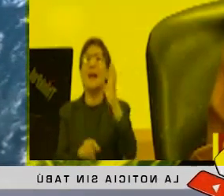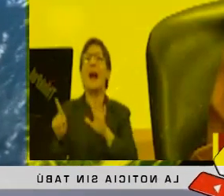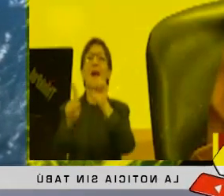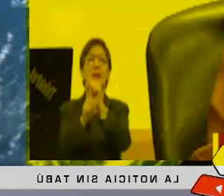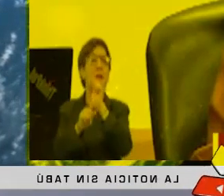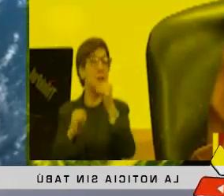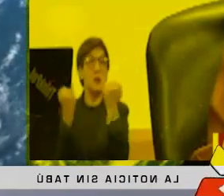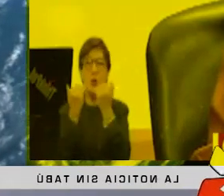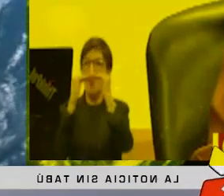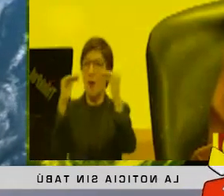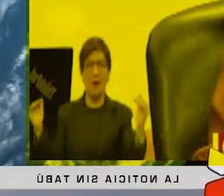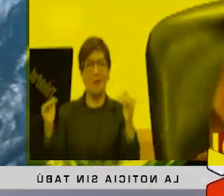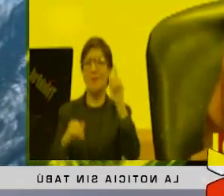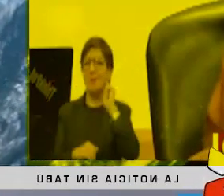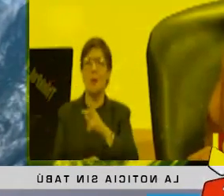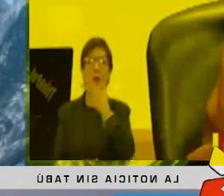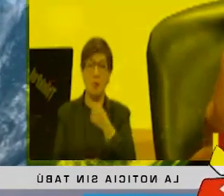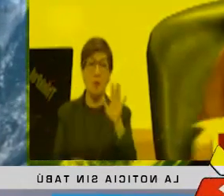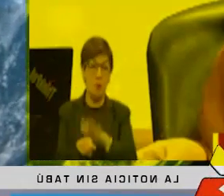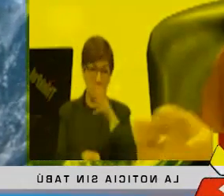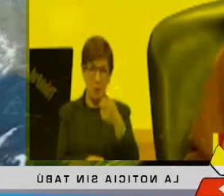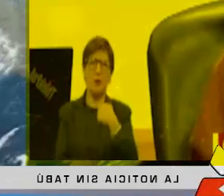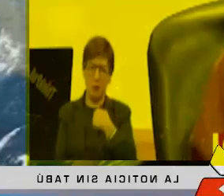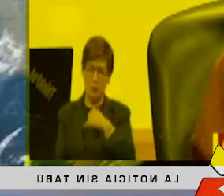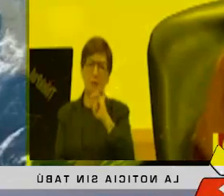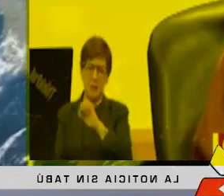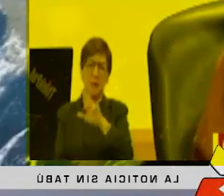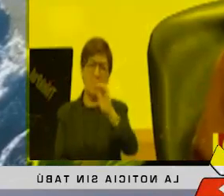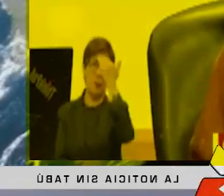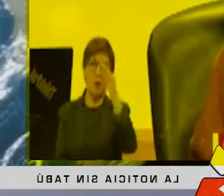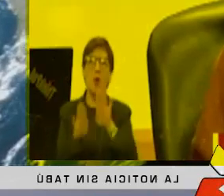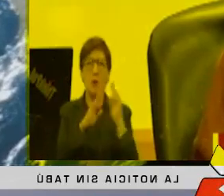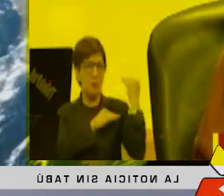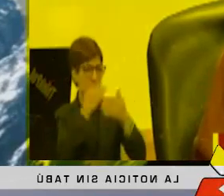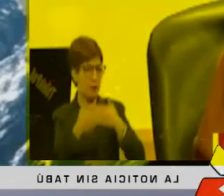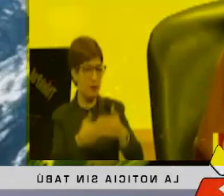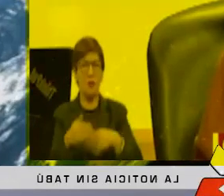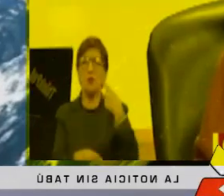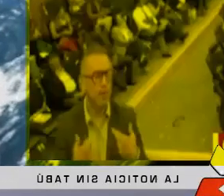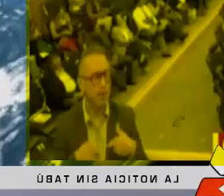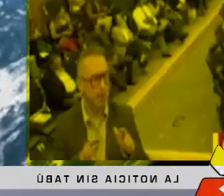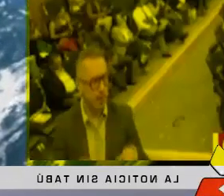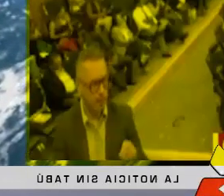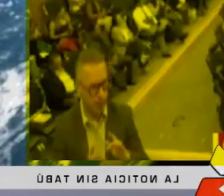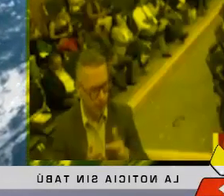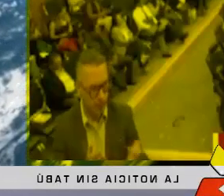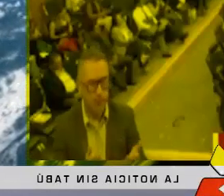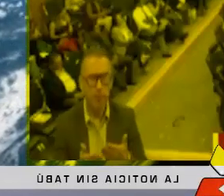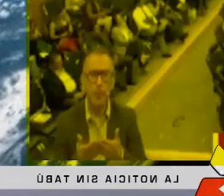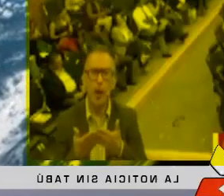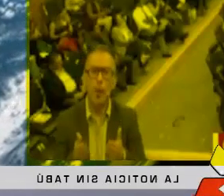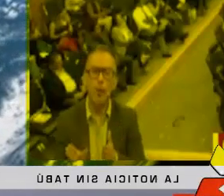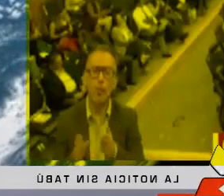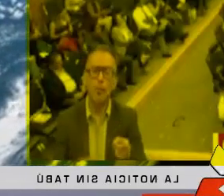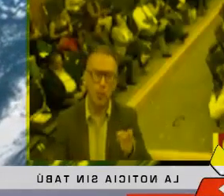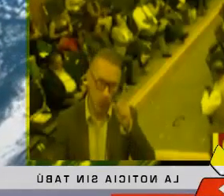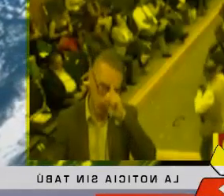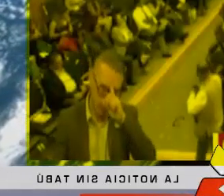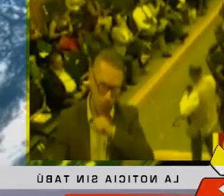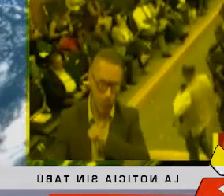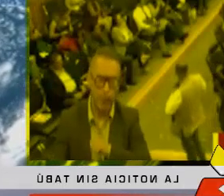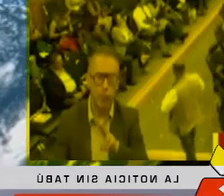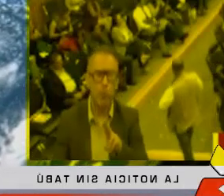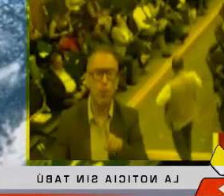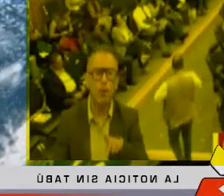consejeros y consejeras los siete representantes de los partidos políticos y siete representantes del poder legislativo forman parte de la